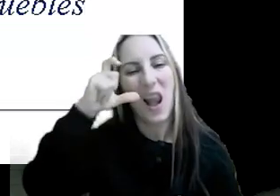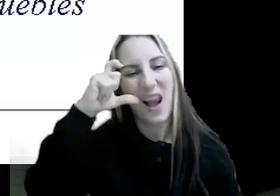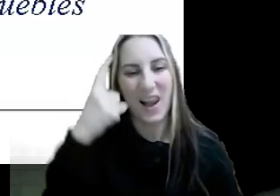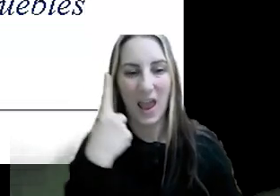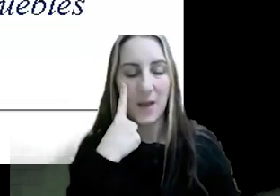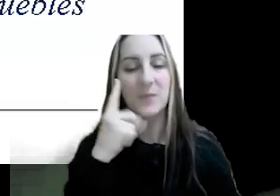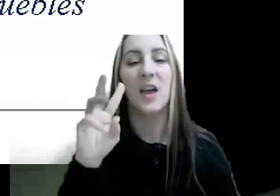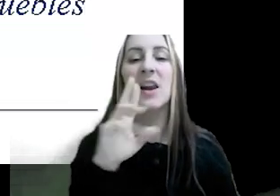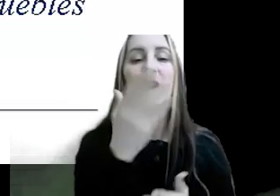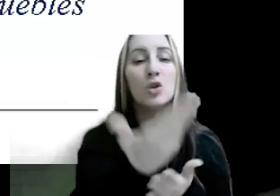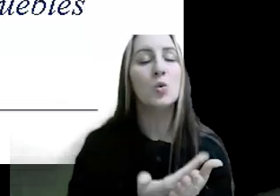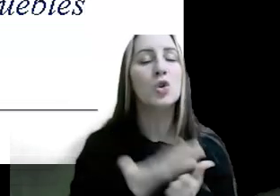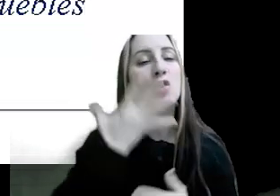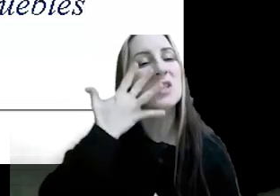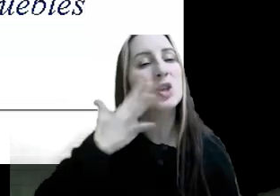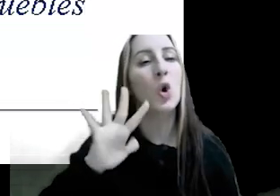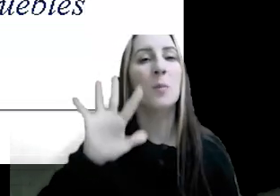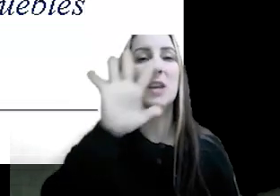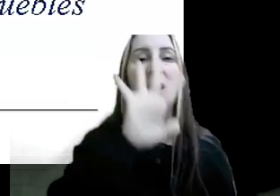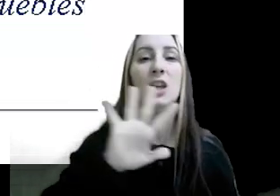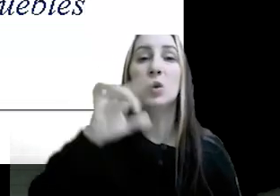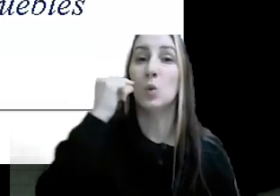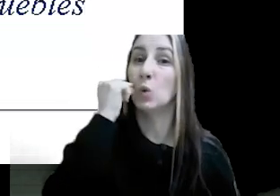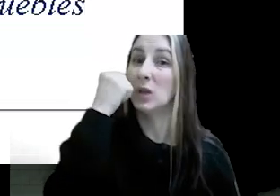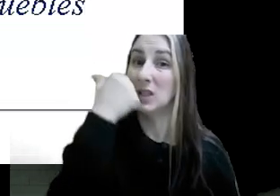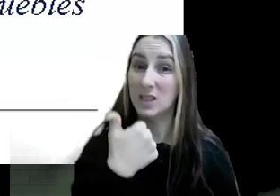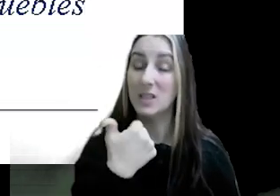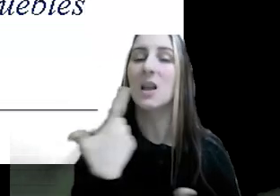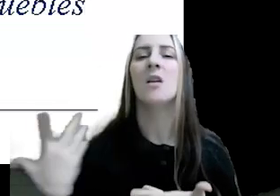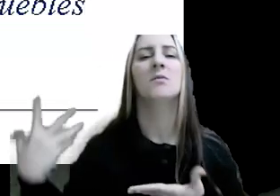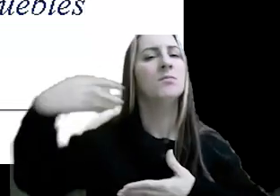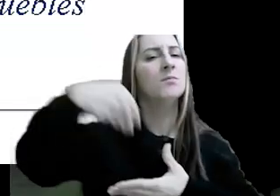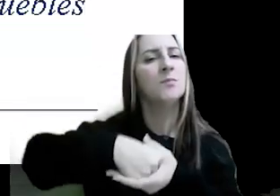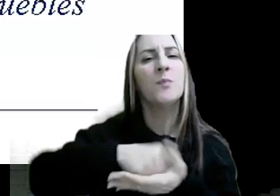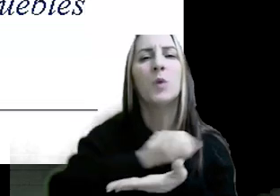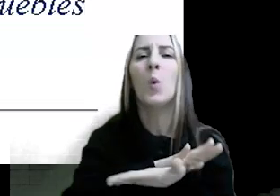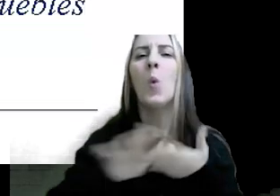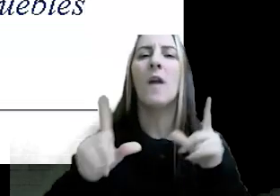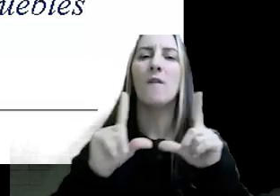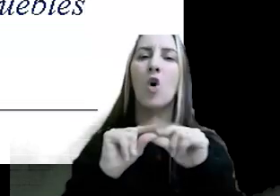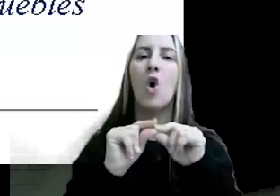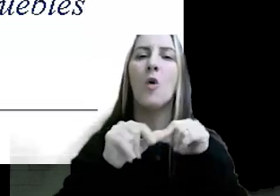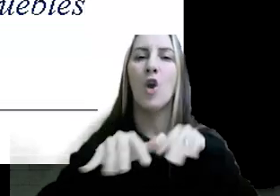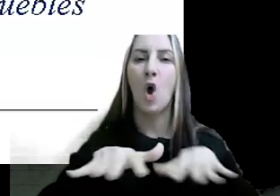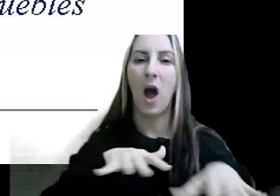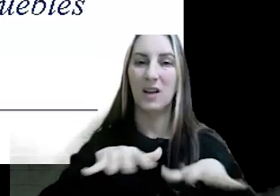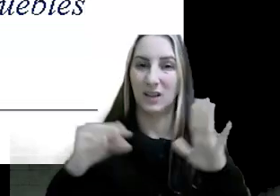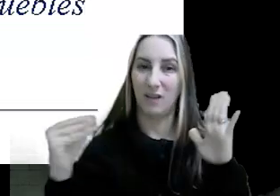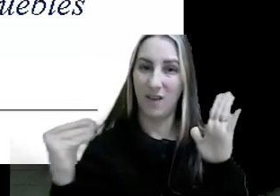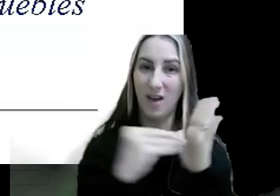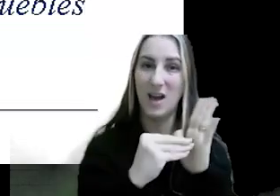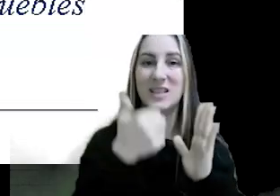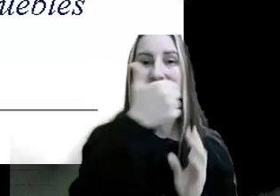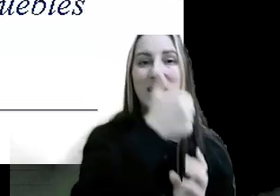resolución 5546 incorpora un nuevo código de actividad